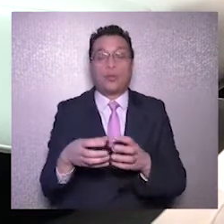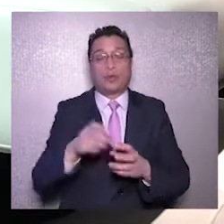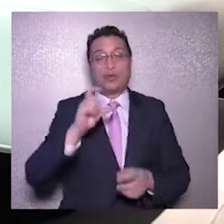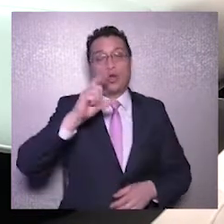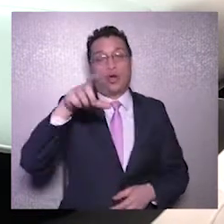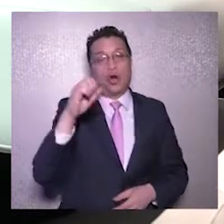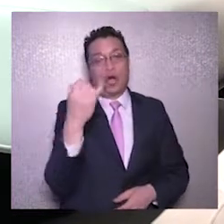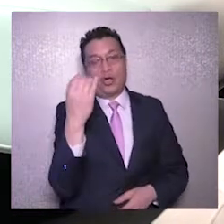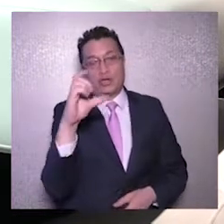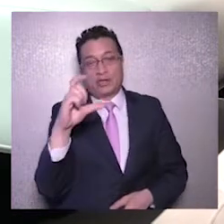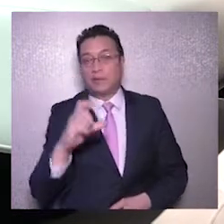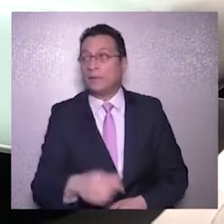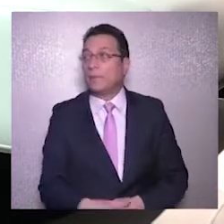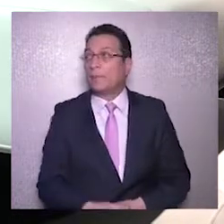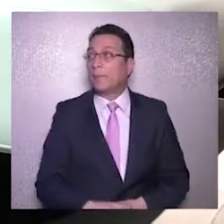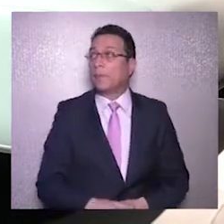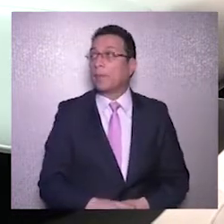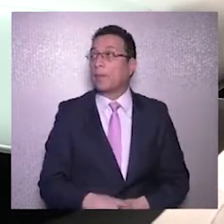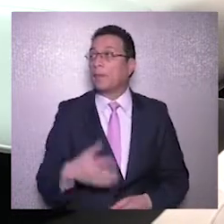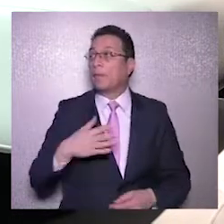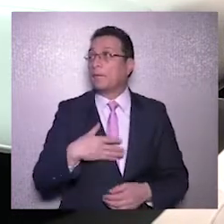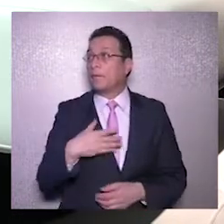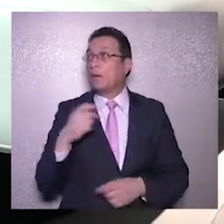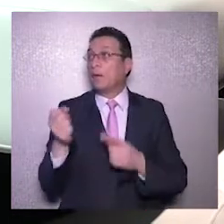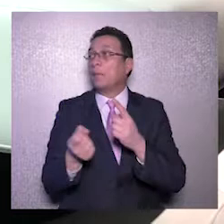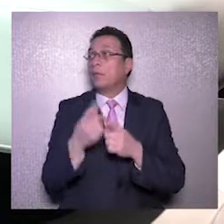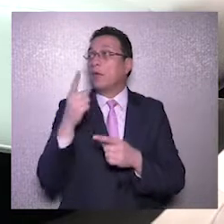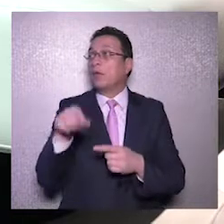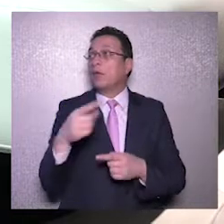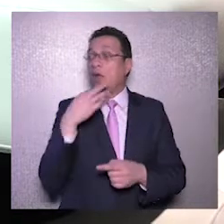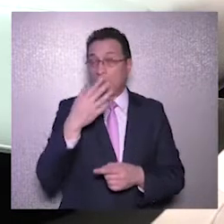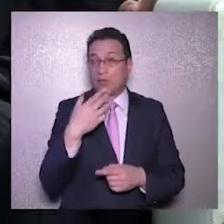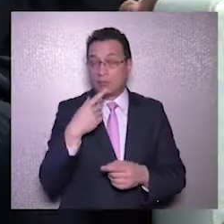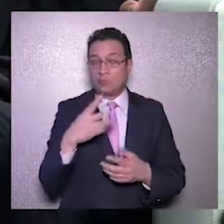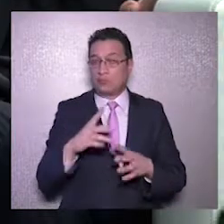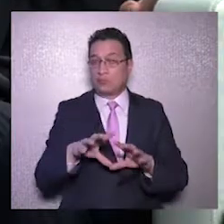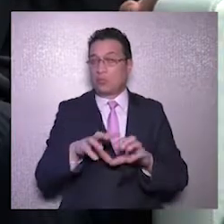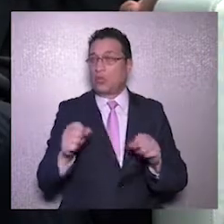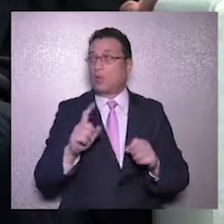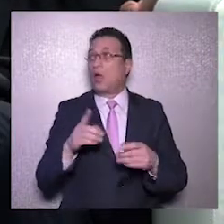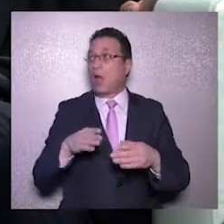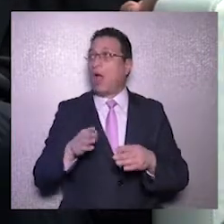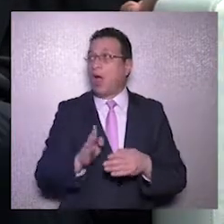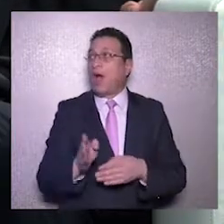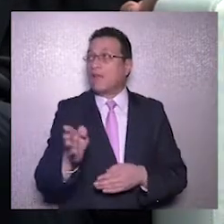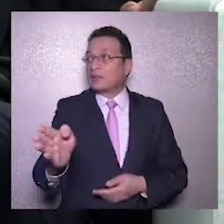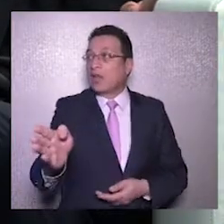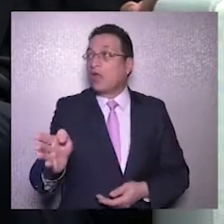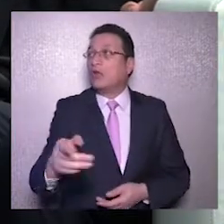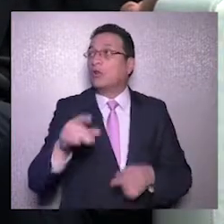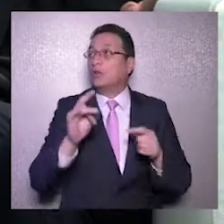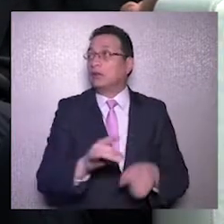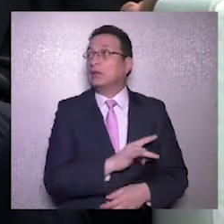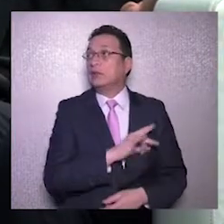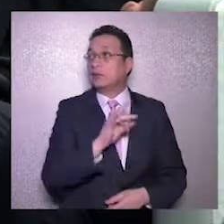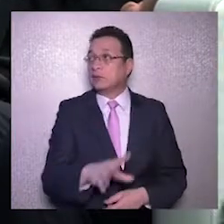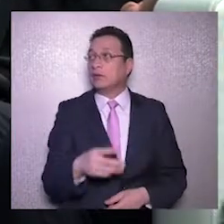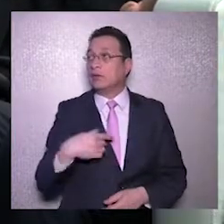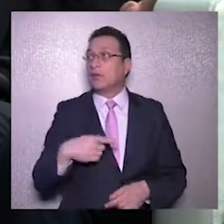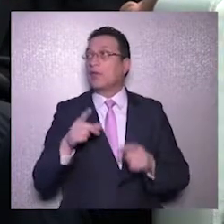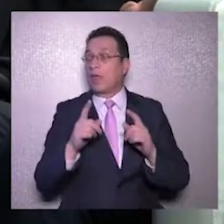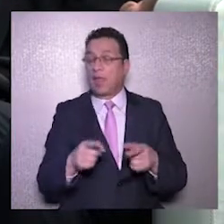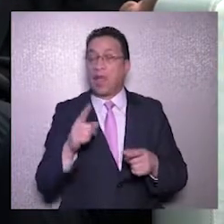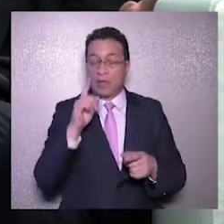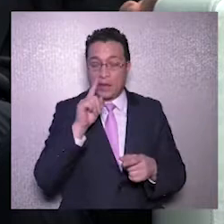Goich. A ver, yo primero difiero de que no hayamos avanzado. Por el contrario, Chile hoy día tiene